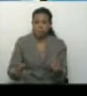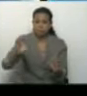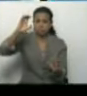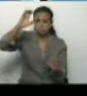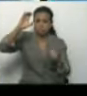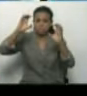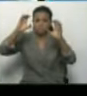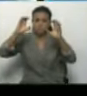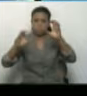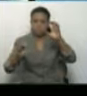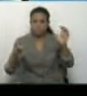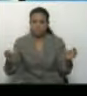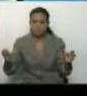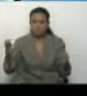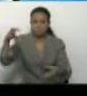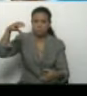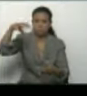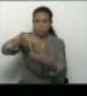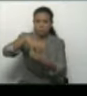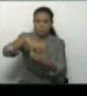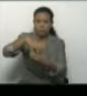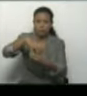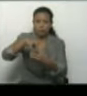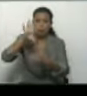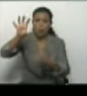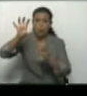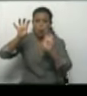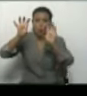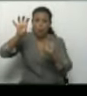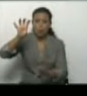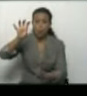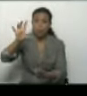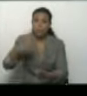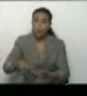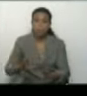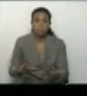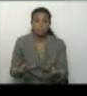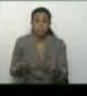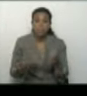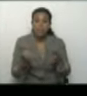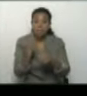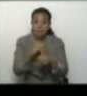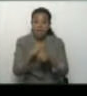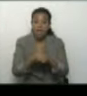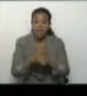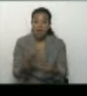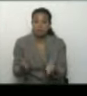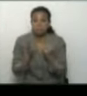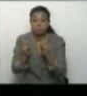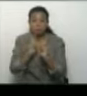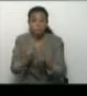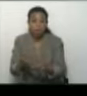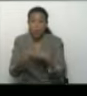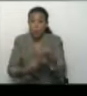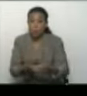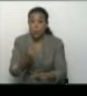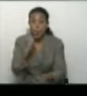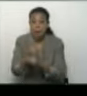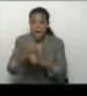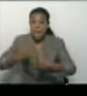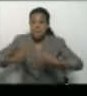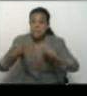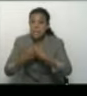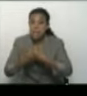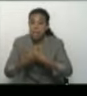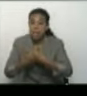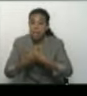y engancharse en una barra, lo cual también era una de las tareas más importantes del reto.